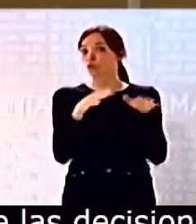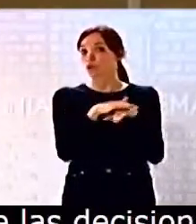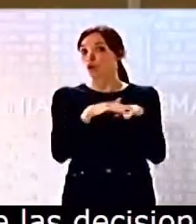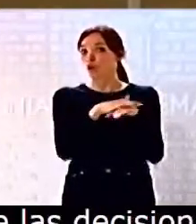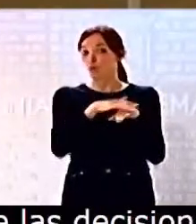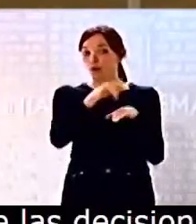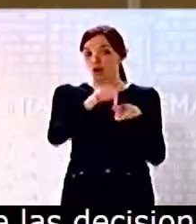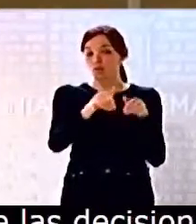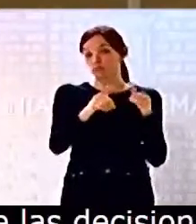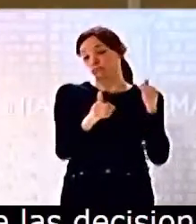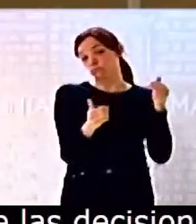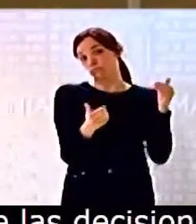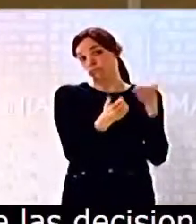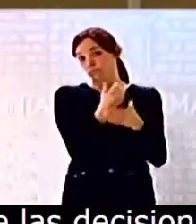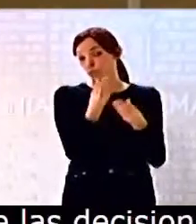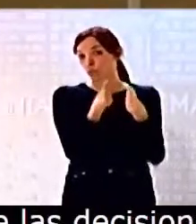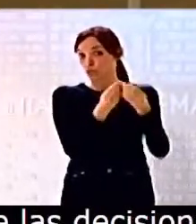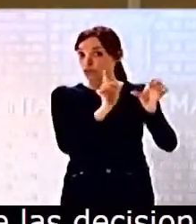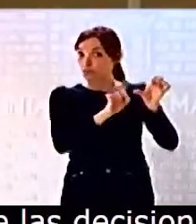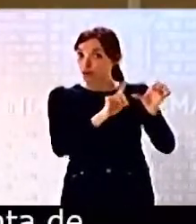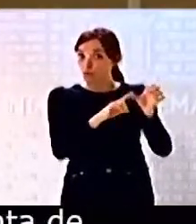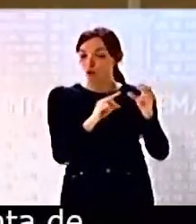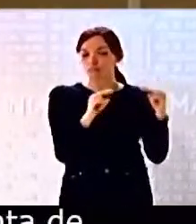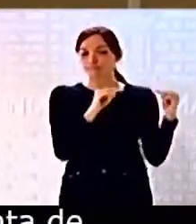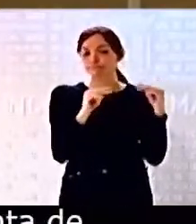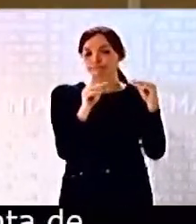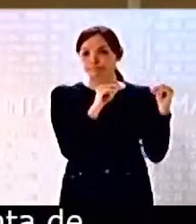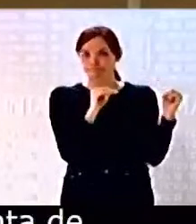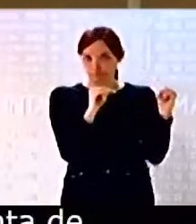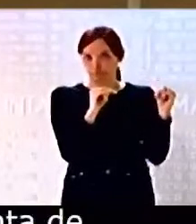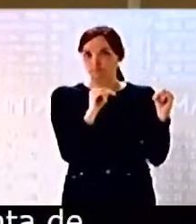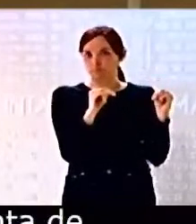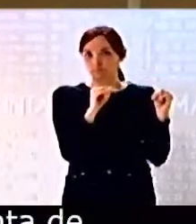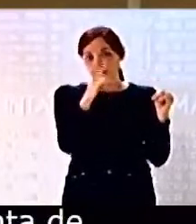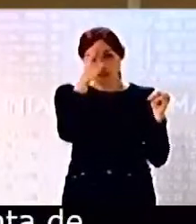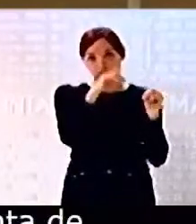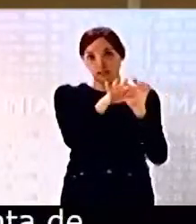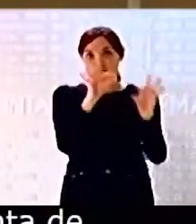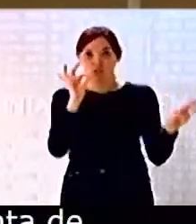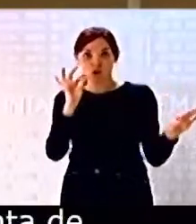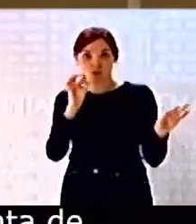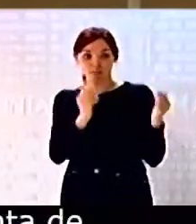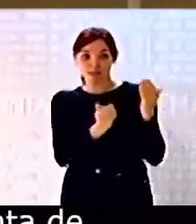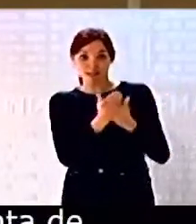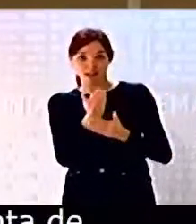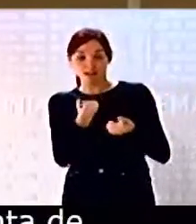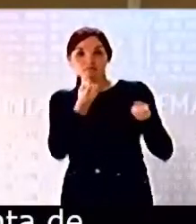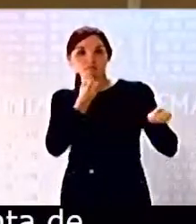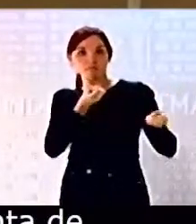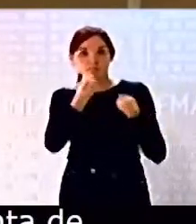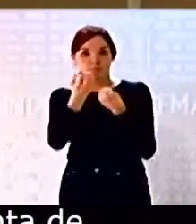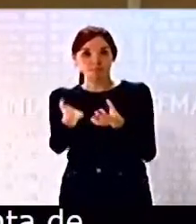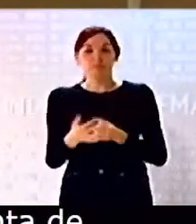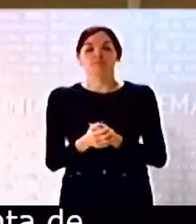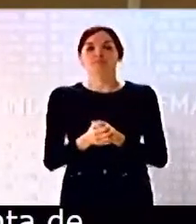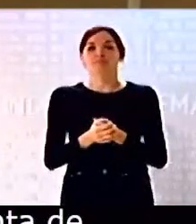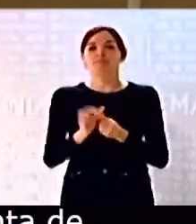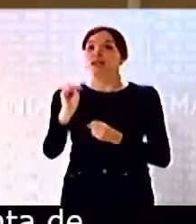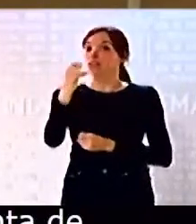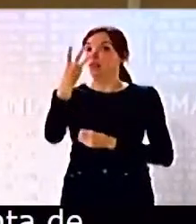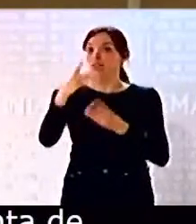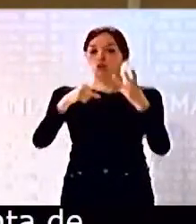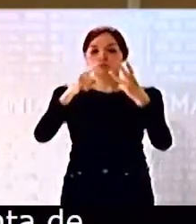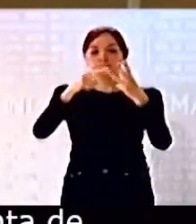Consejo de Gobierno de la Junta de Extremadura que se ha celebrado esta mañana. Y también les contaré algunas de